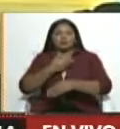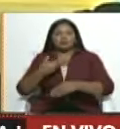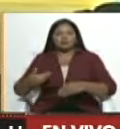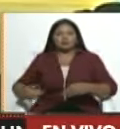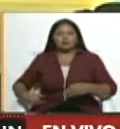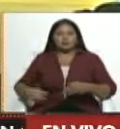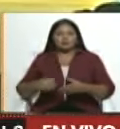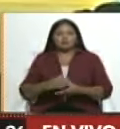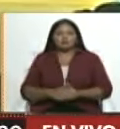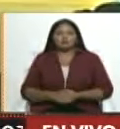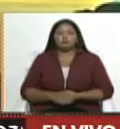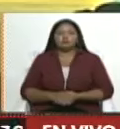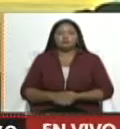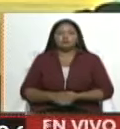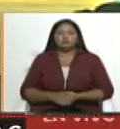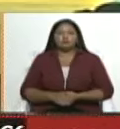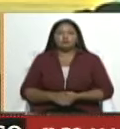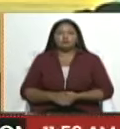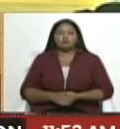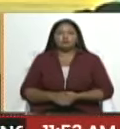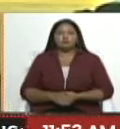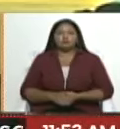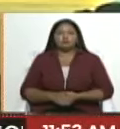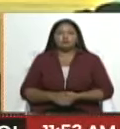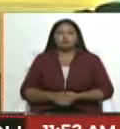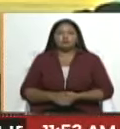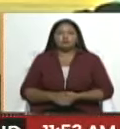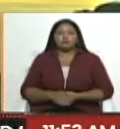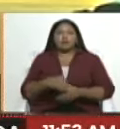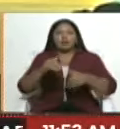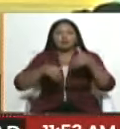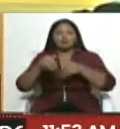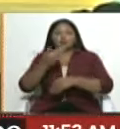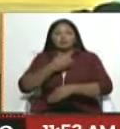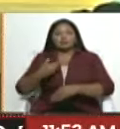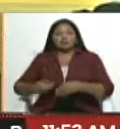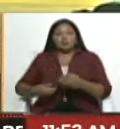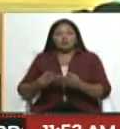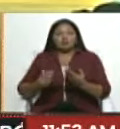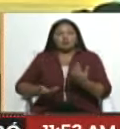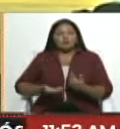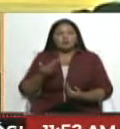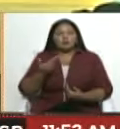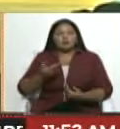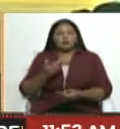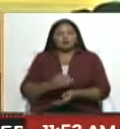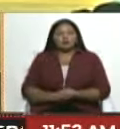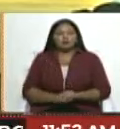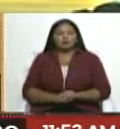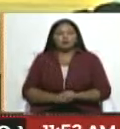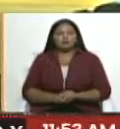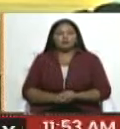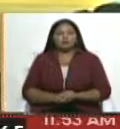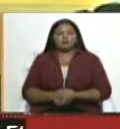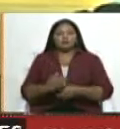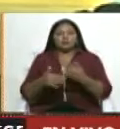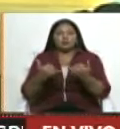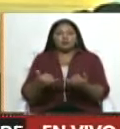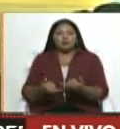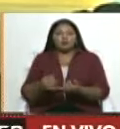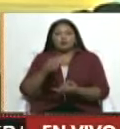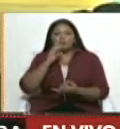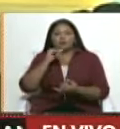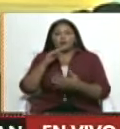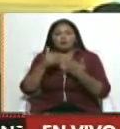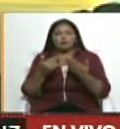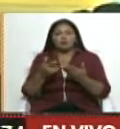presidencial. Elección presidencial que es importante que no exista ningún